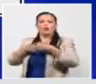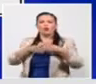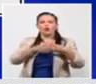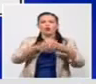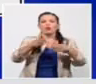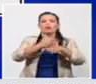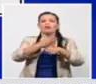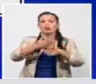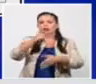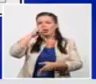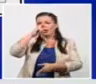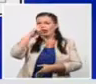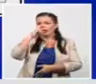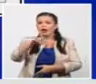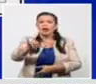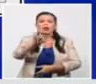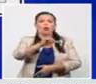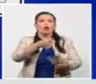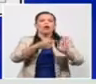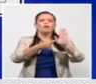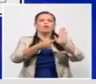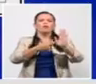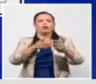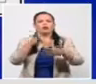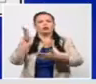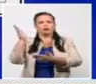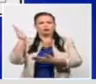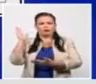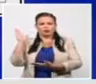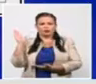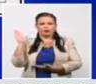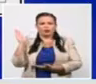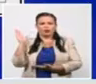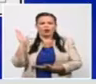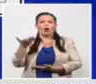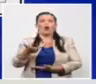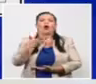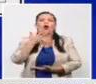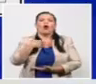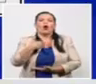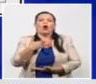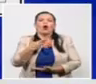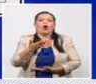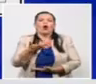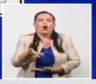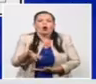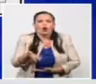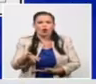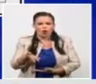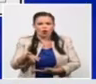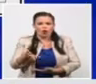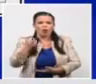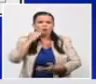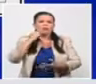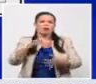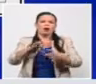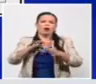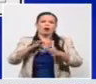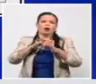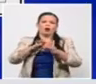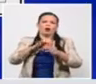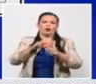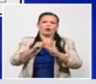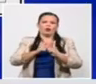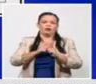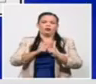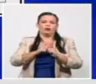cómo se va incrementando en la medida que aumenta la edad. Menores de 1 año, pero estamos